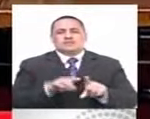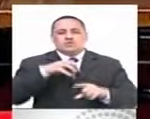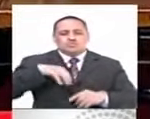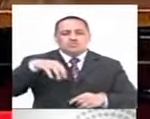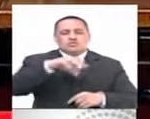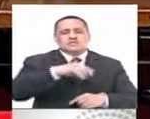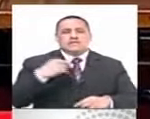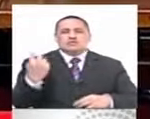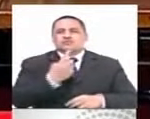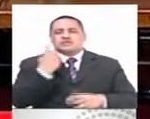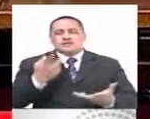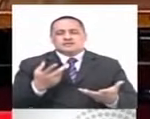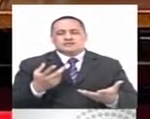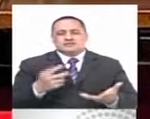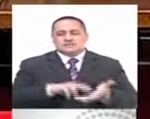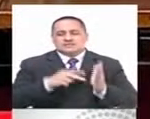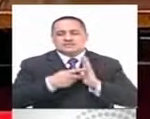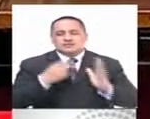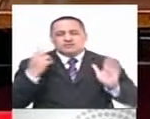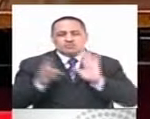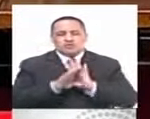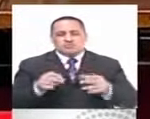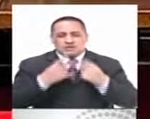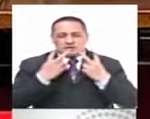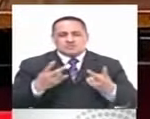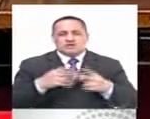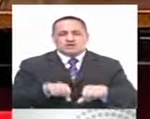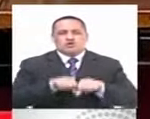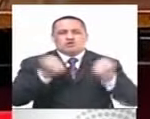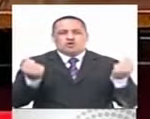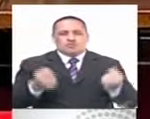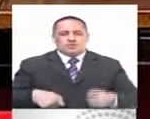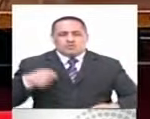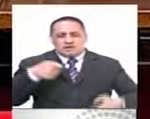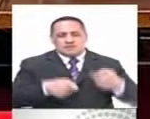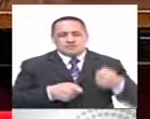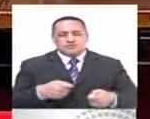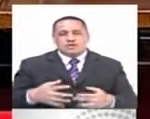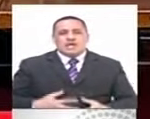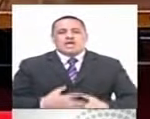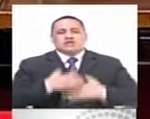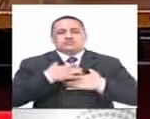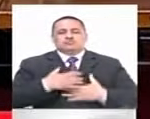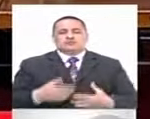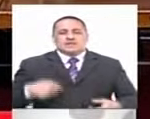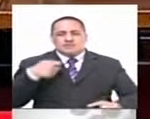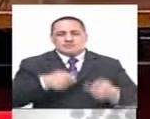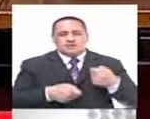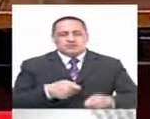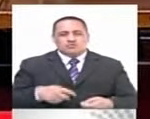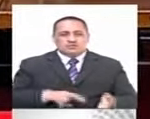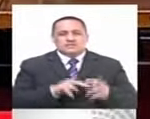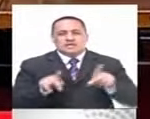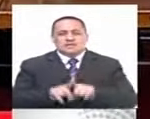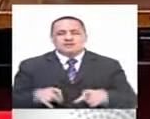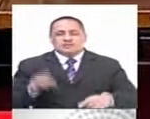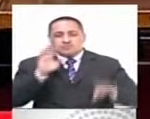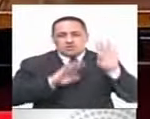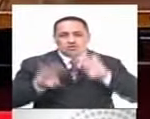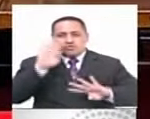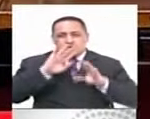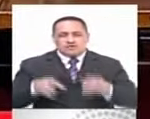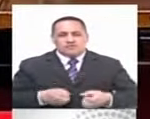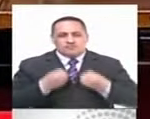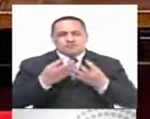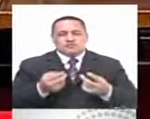plurinacional. Esto definitivamente rompe con la inversión, espanta la inversión, y es preocupante que estas